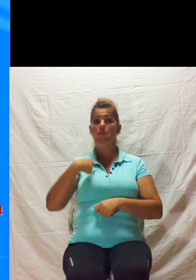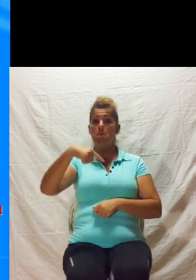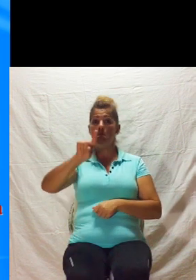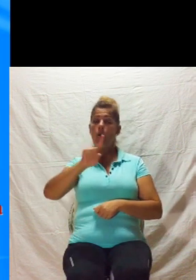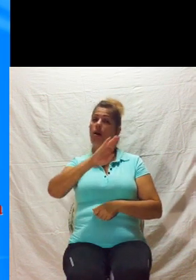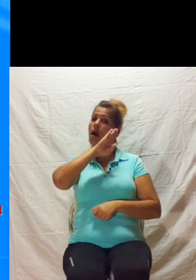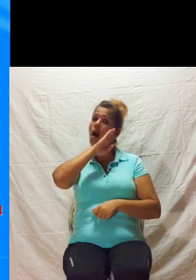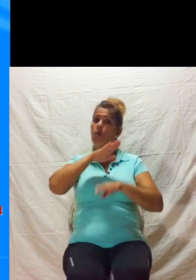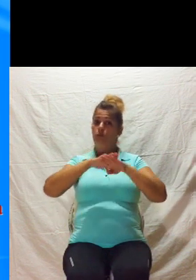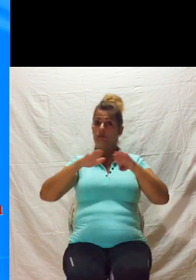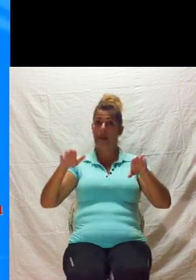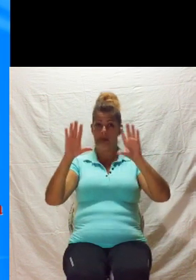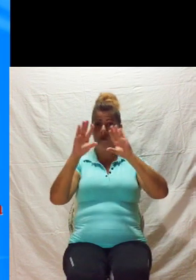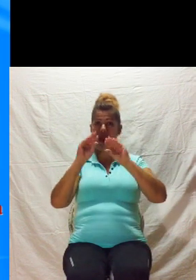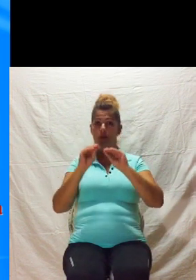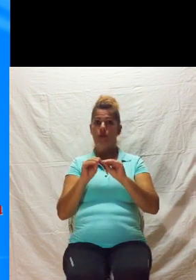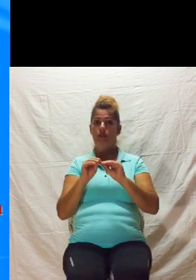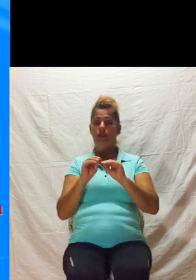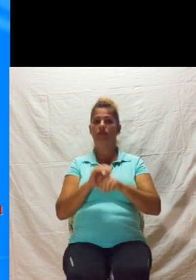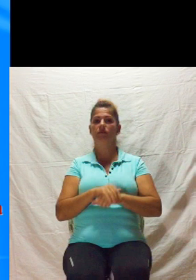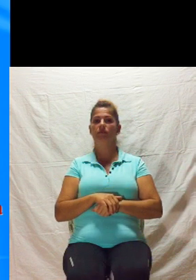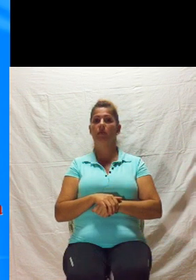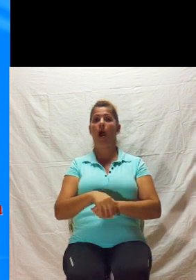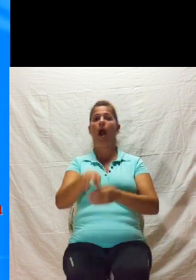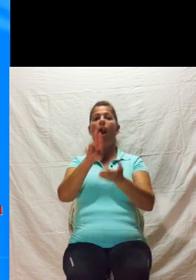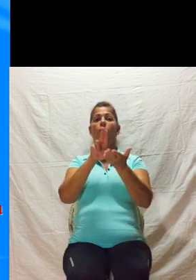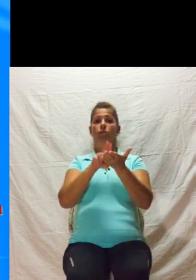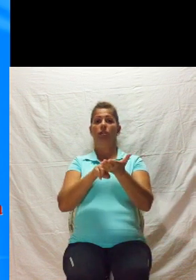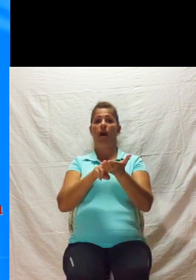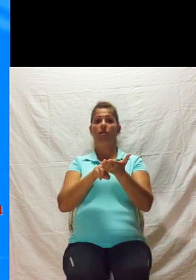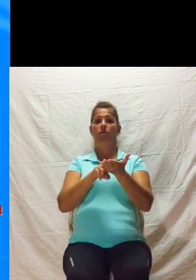6. Al acostarme por la noche.